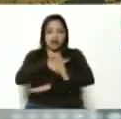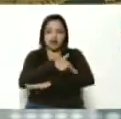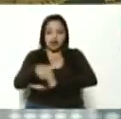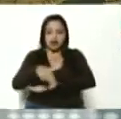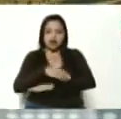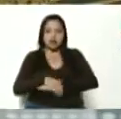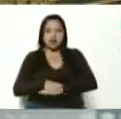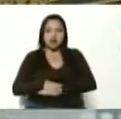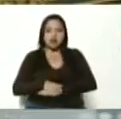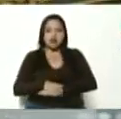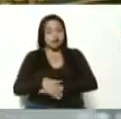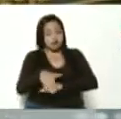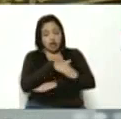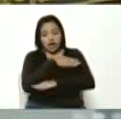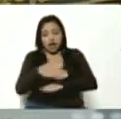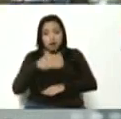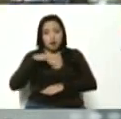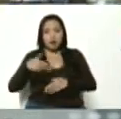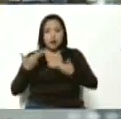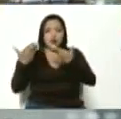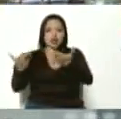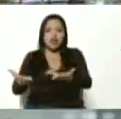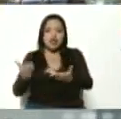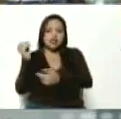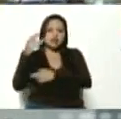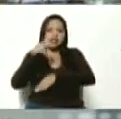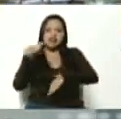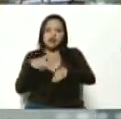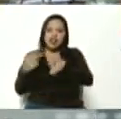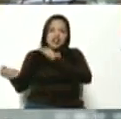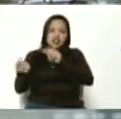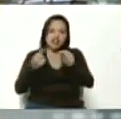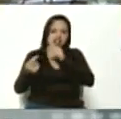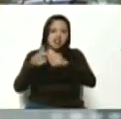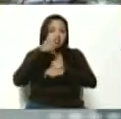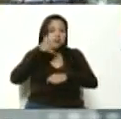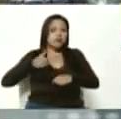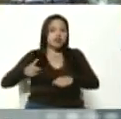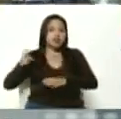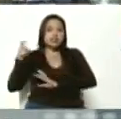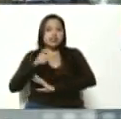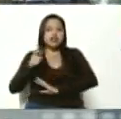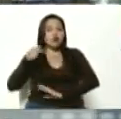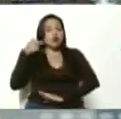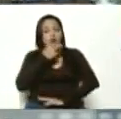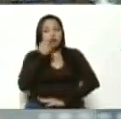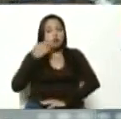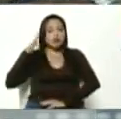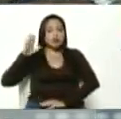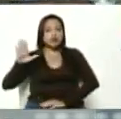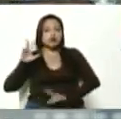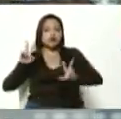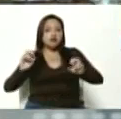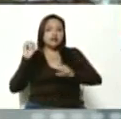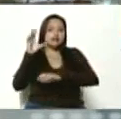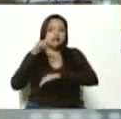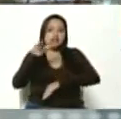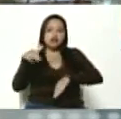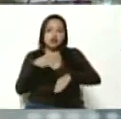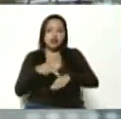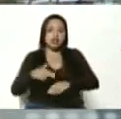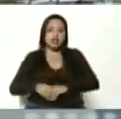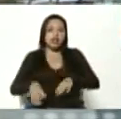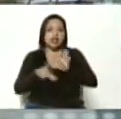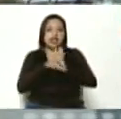al seno de esta asamblea el debate de lo que el pueblo necesita. Era un compromiso de esta nueva Asamblea Nacional, la ley de nuevos emprendimientos. Hoy, con